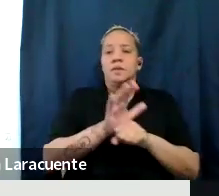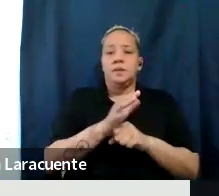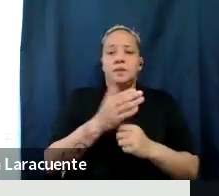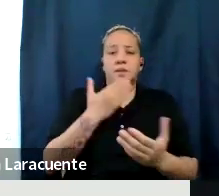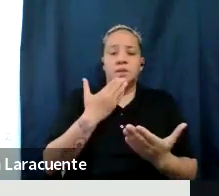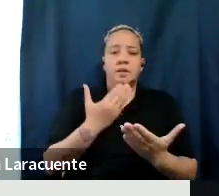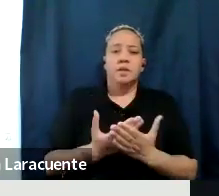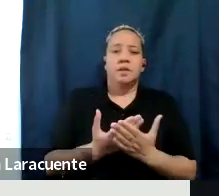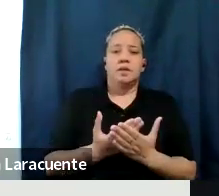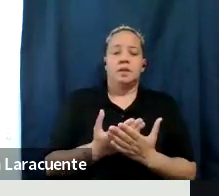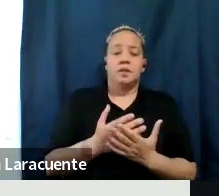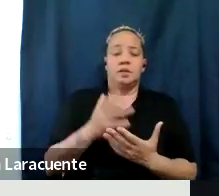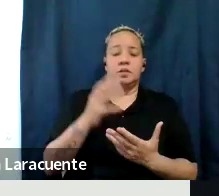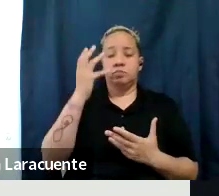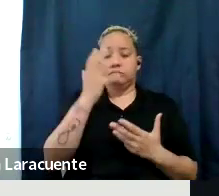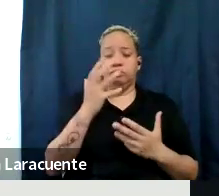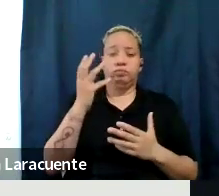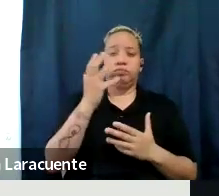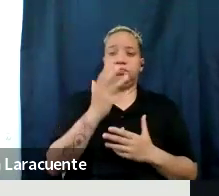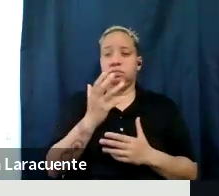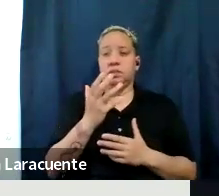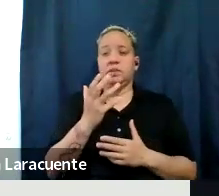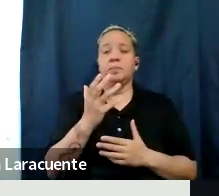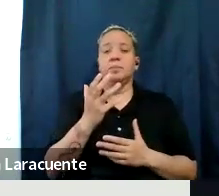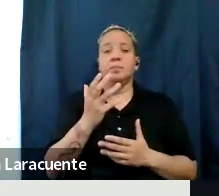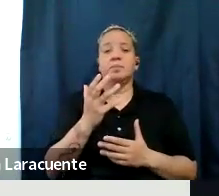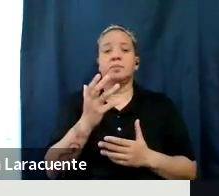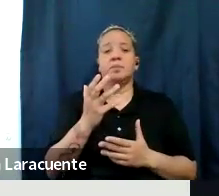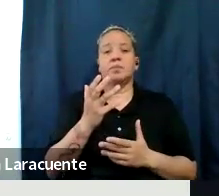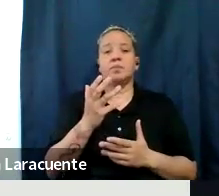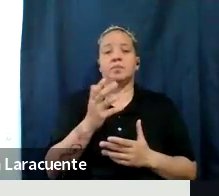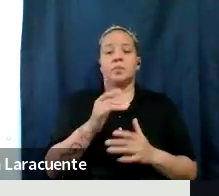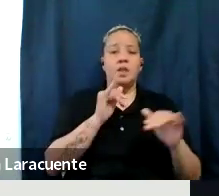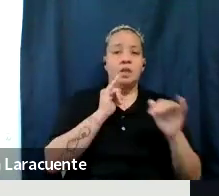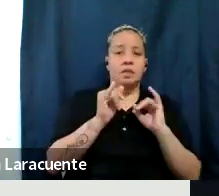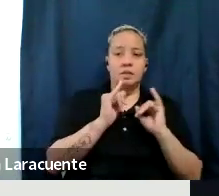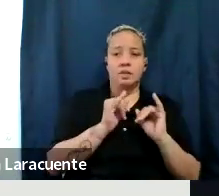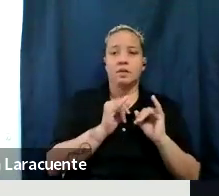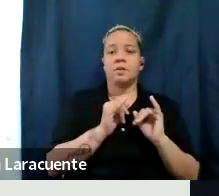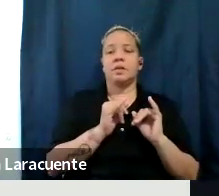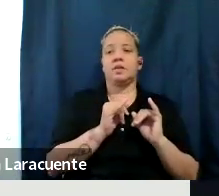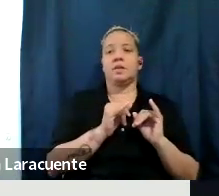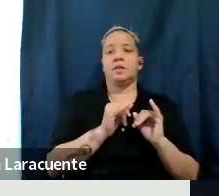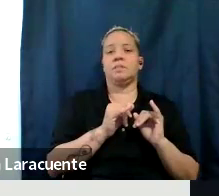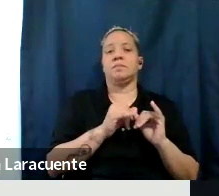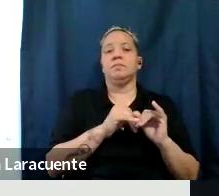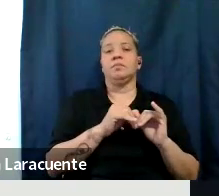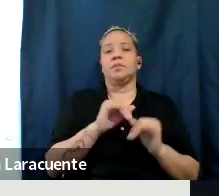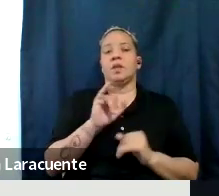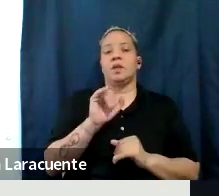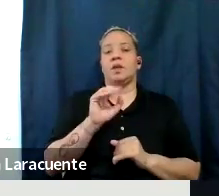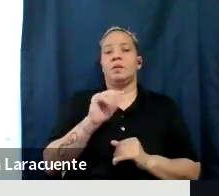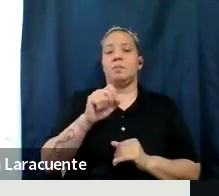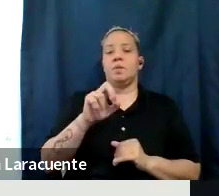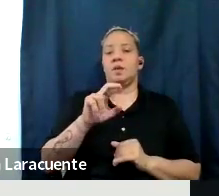esa turbación que muestra en la entrevista con El Imparcial y con el diario El Mundo en Puerto Rico. Dice así